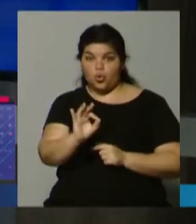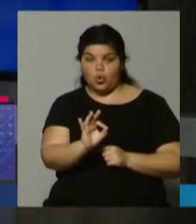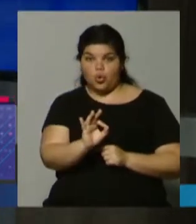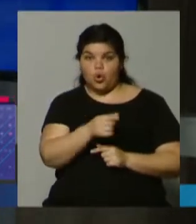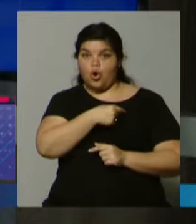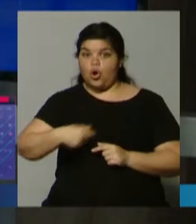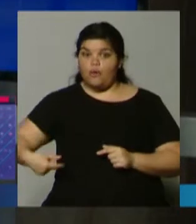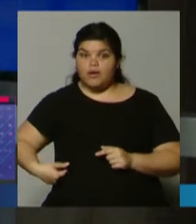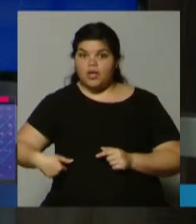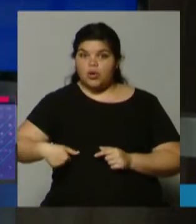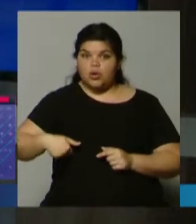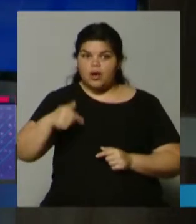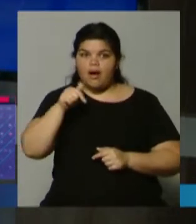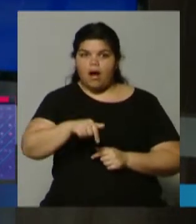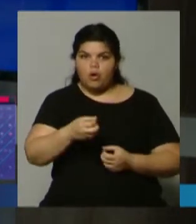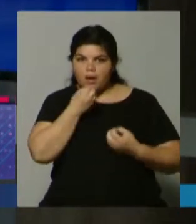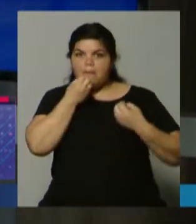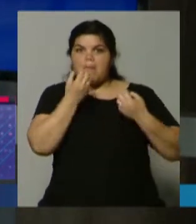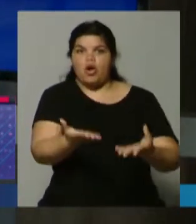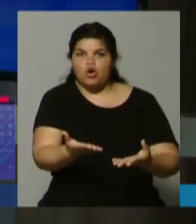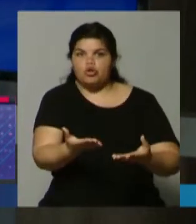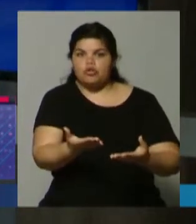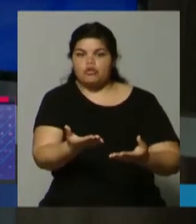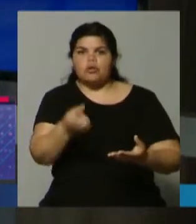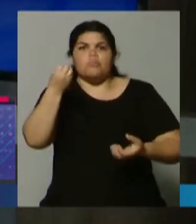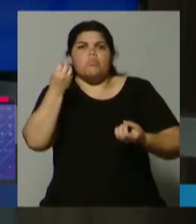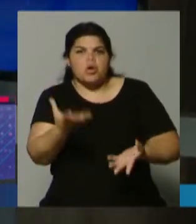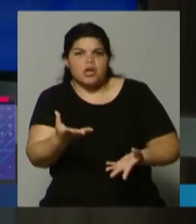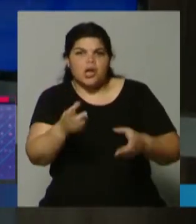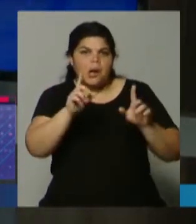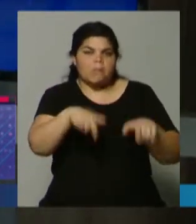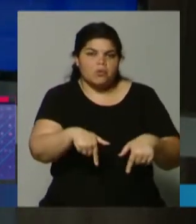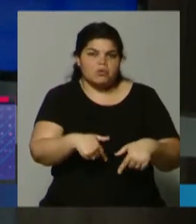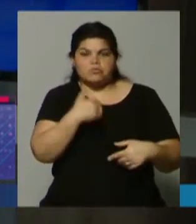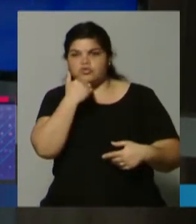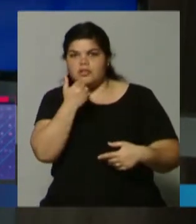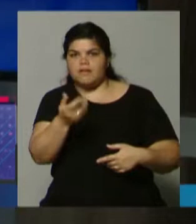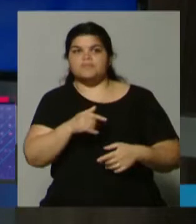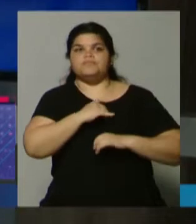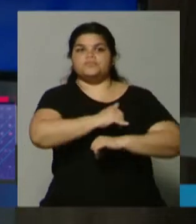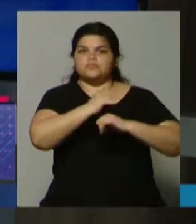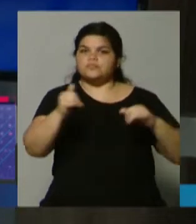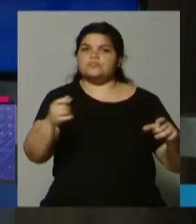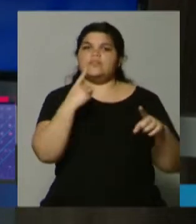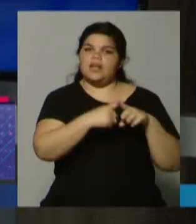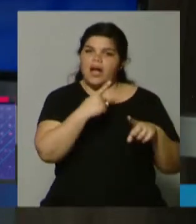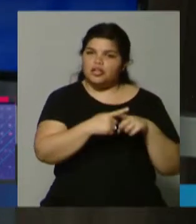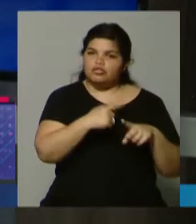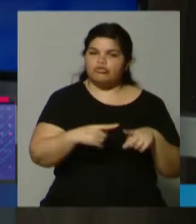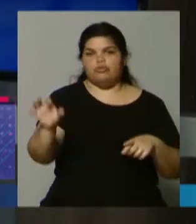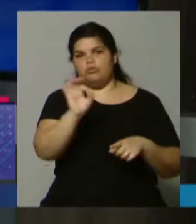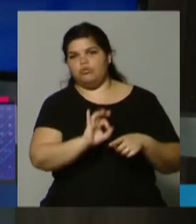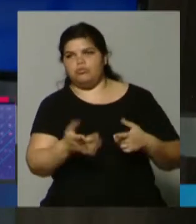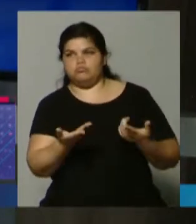¿Qué pasó? ¿Por qué hubo esa mejora en las últimas semanas? ¿Tuvo que ver con actos concretos de campaña? ¿Tuvo que ver con una mejora